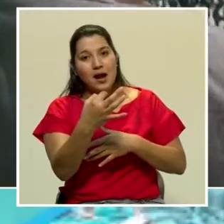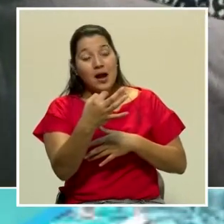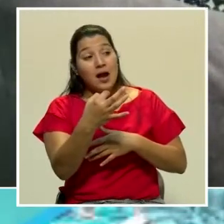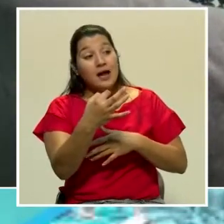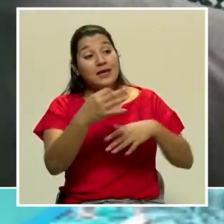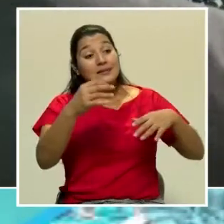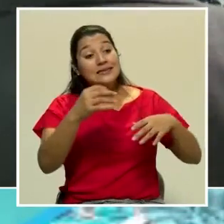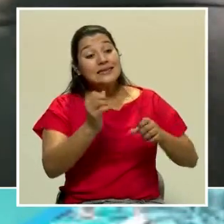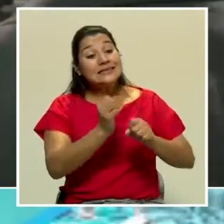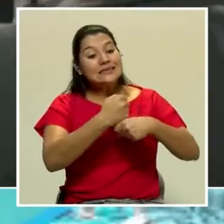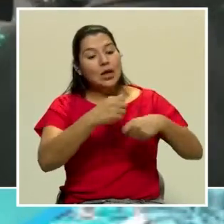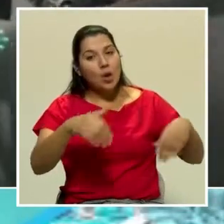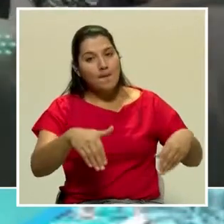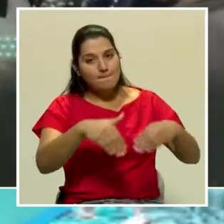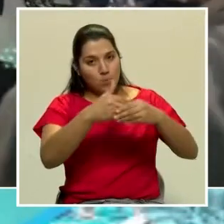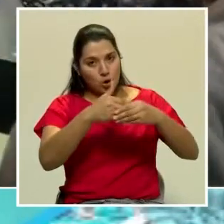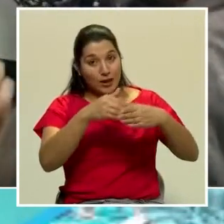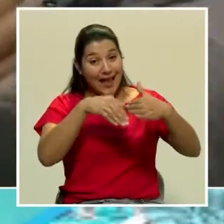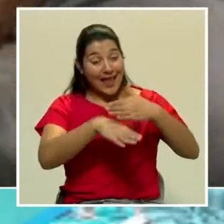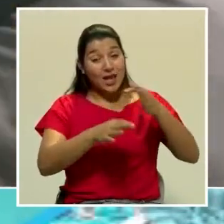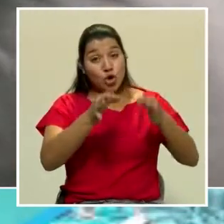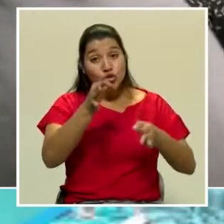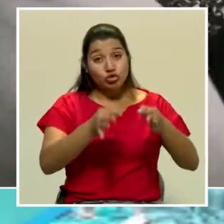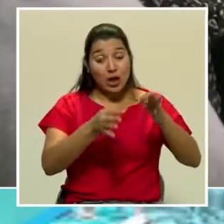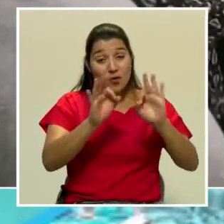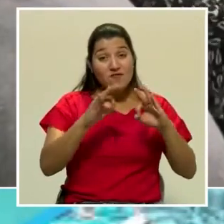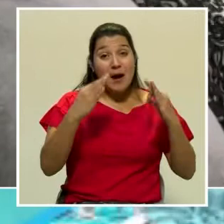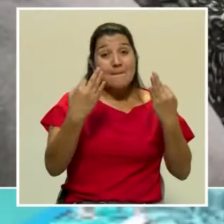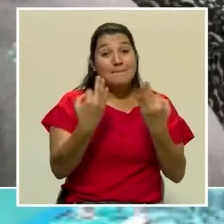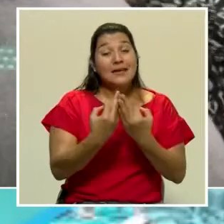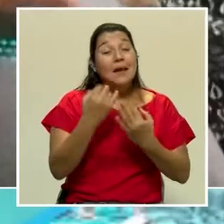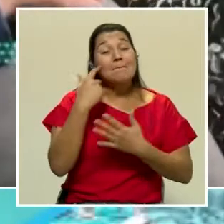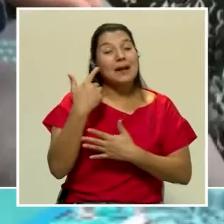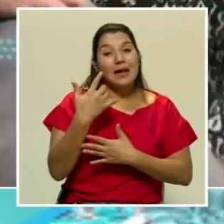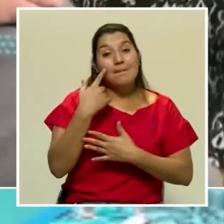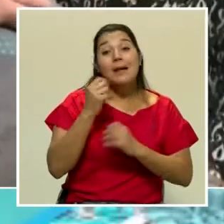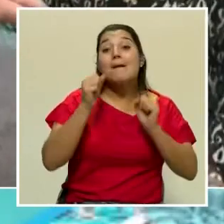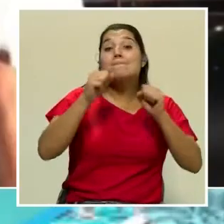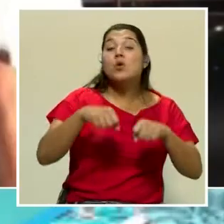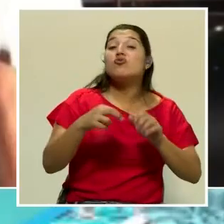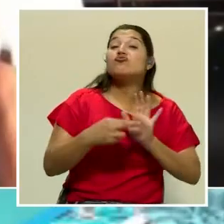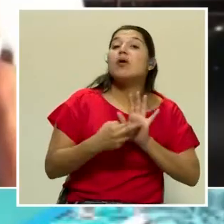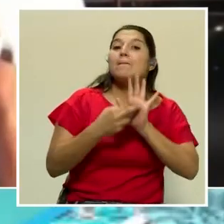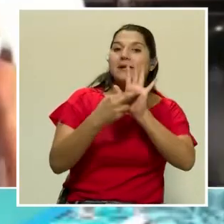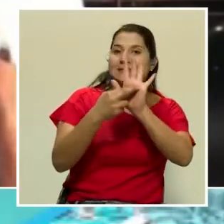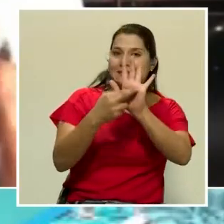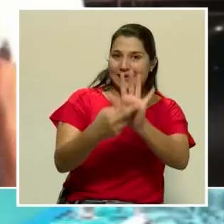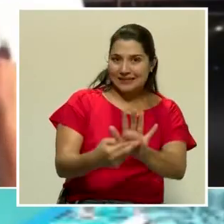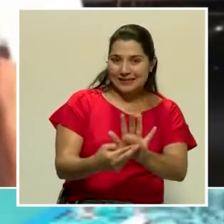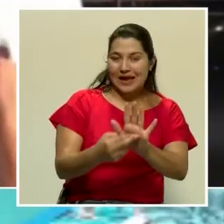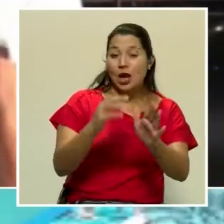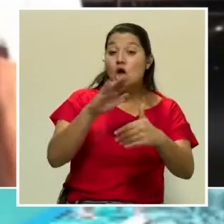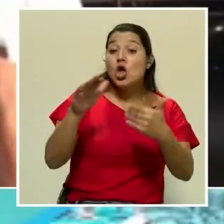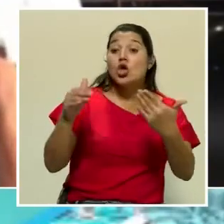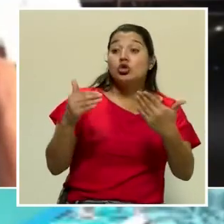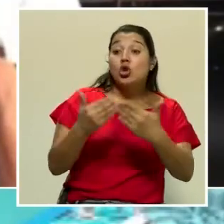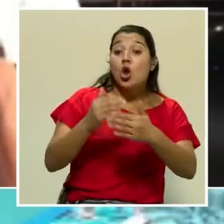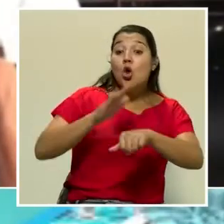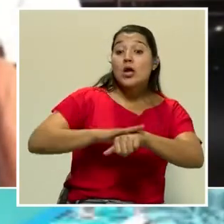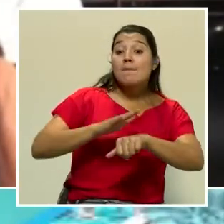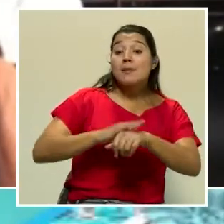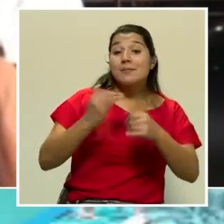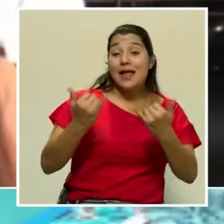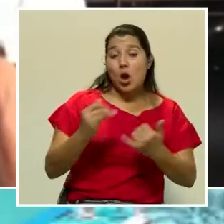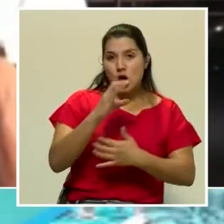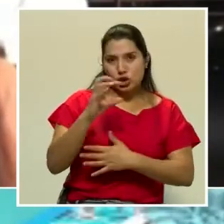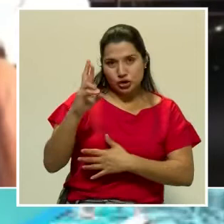de familia como para representar lo que en este momento ya en Costa Rica se puede hacer. Explíquenos un poco de eso, porque en